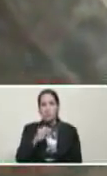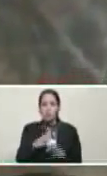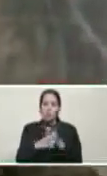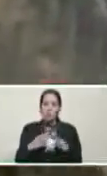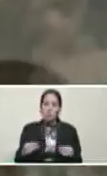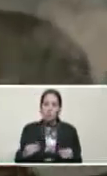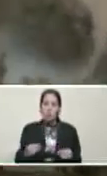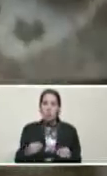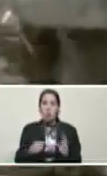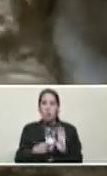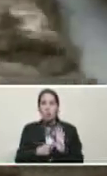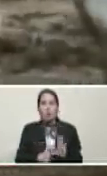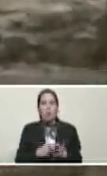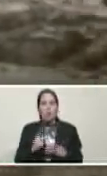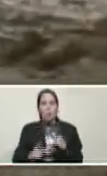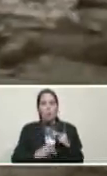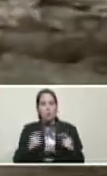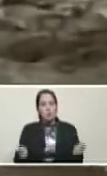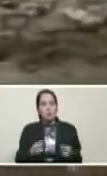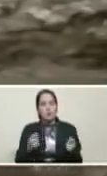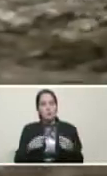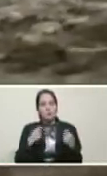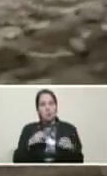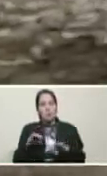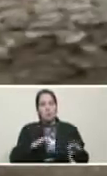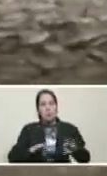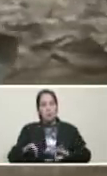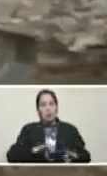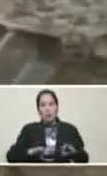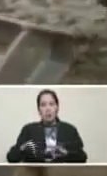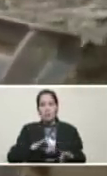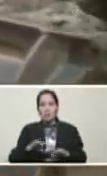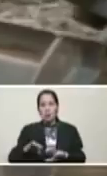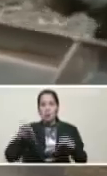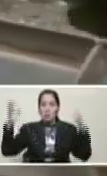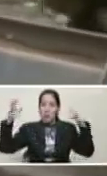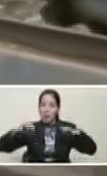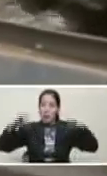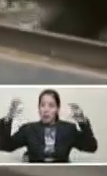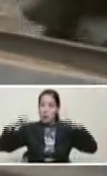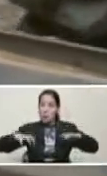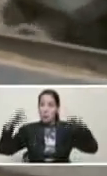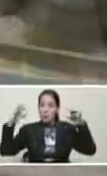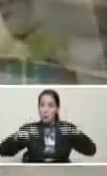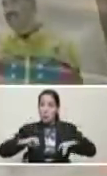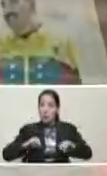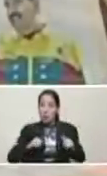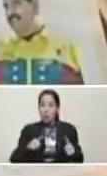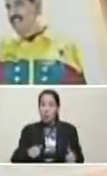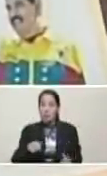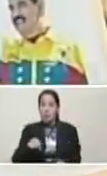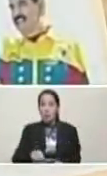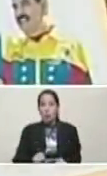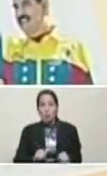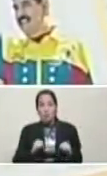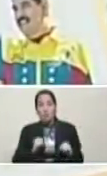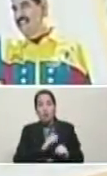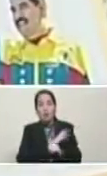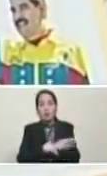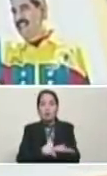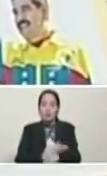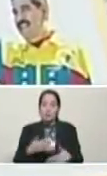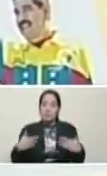sido este proceso de preparación para este ciclo de invierno que hoy comienza con mucha fuerza y con mucho